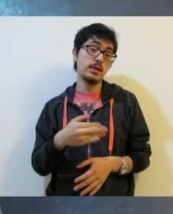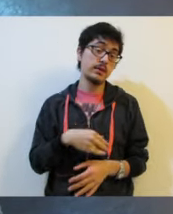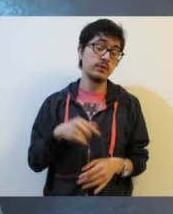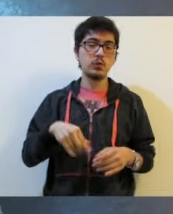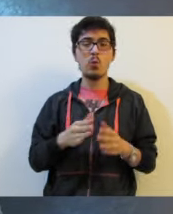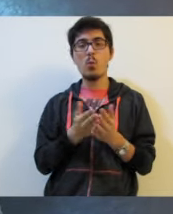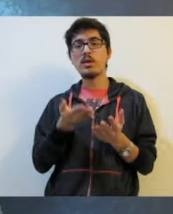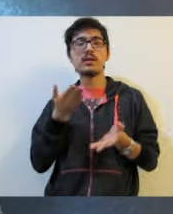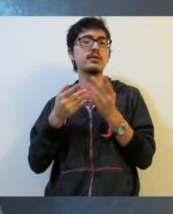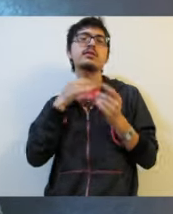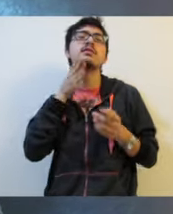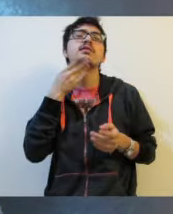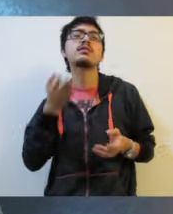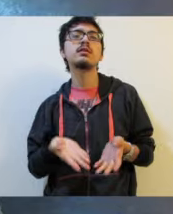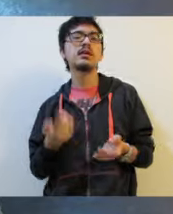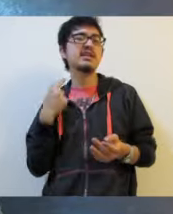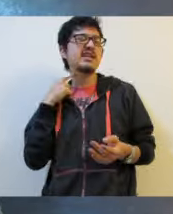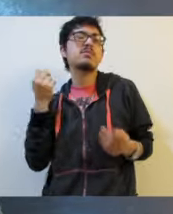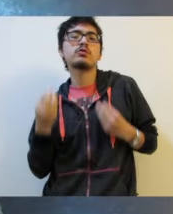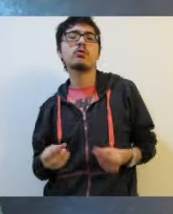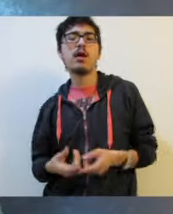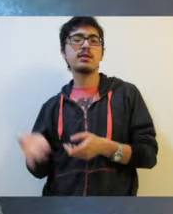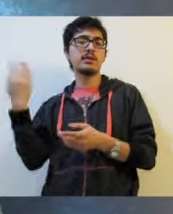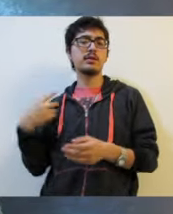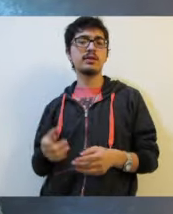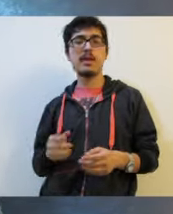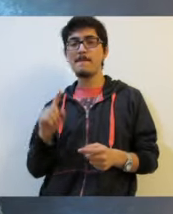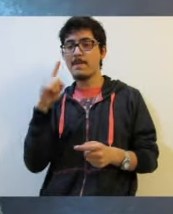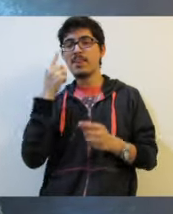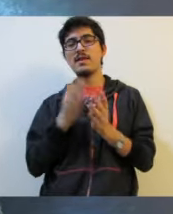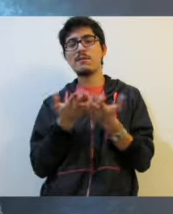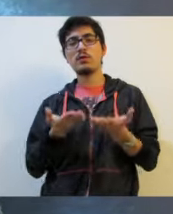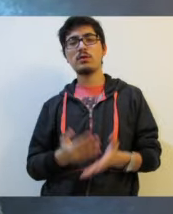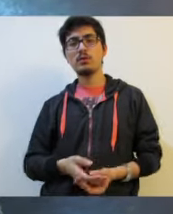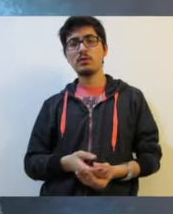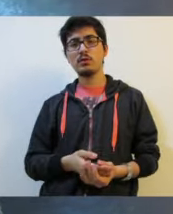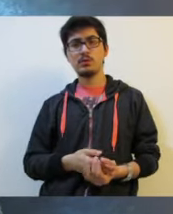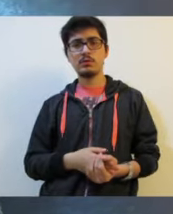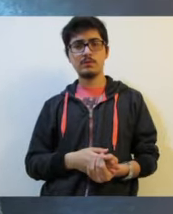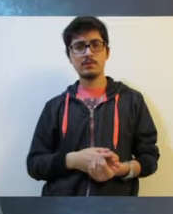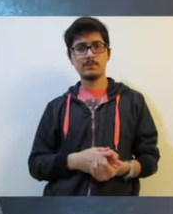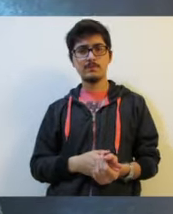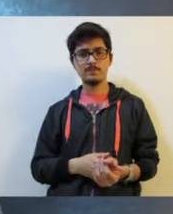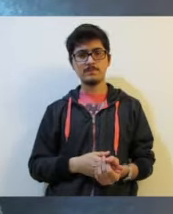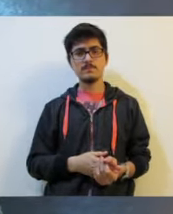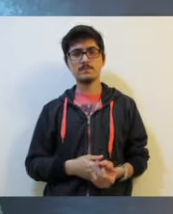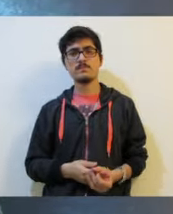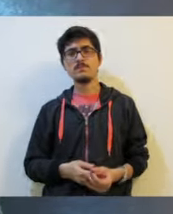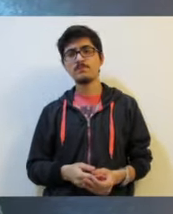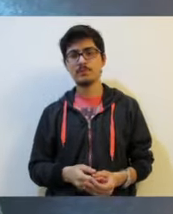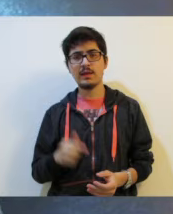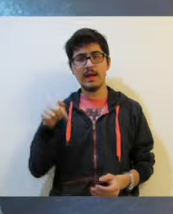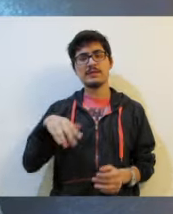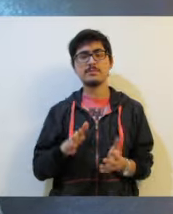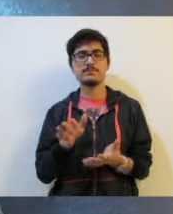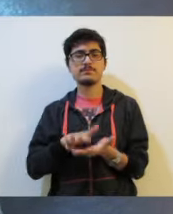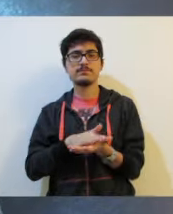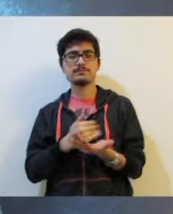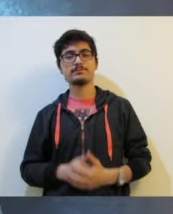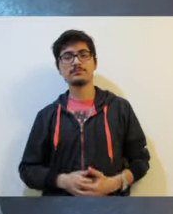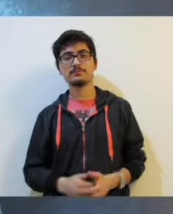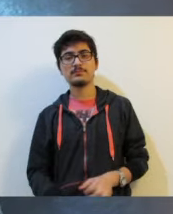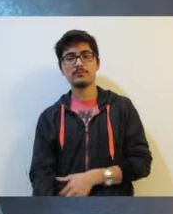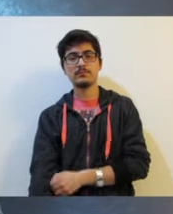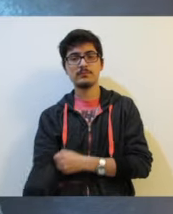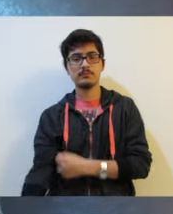Y aquí está. Este es Juego de Tronos. Y este libro nos cuenta lo que pasó antes, o sea, 100 años antes de esto.